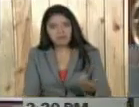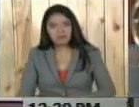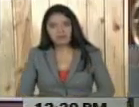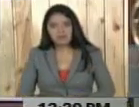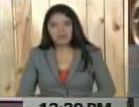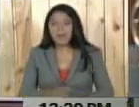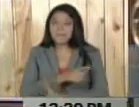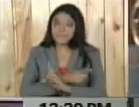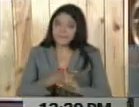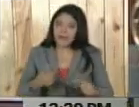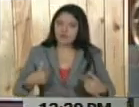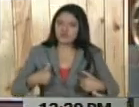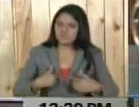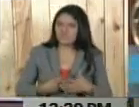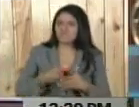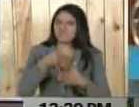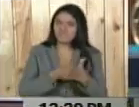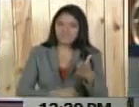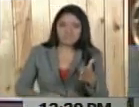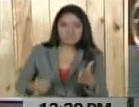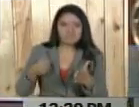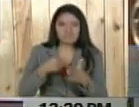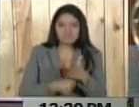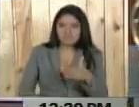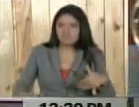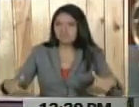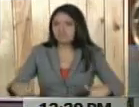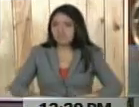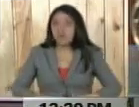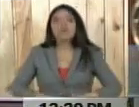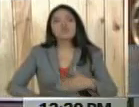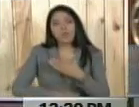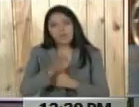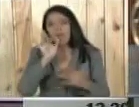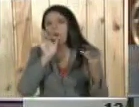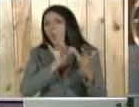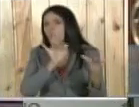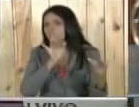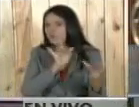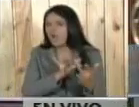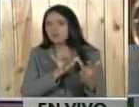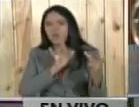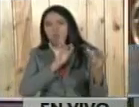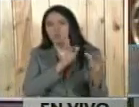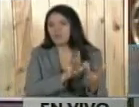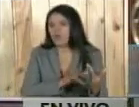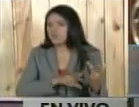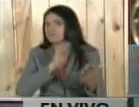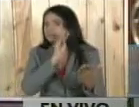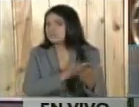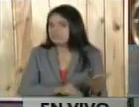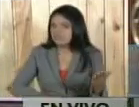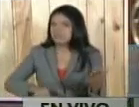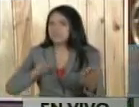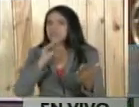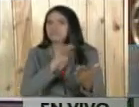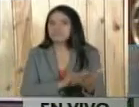Pero yo de manera perseverante continué los contactos, uno, otro y otro y otro contacto.